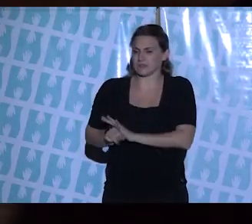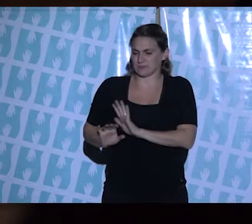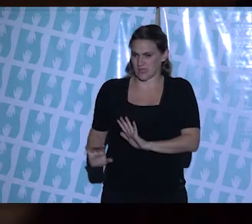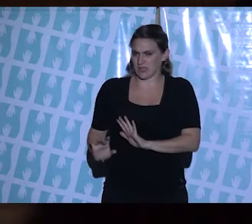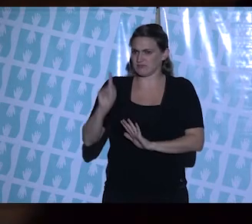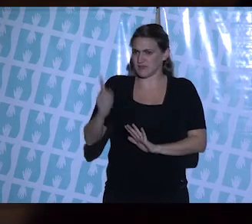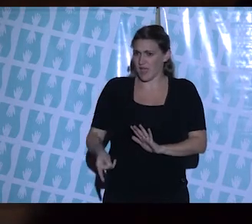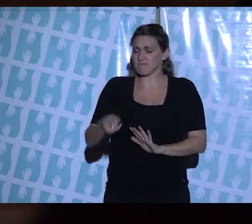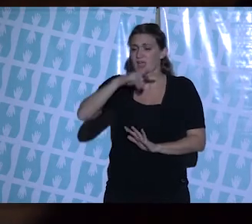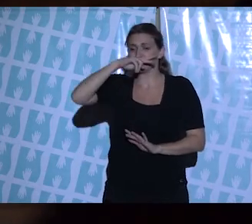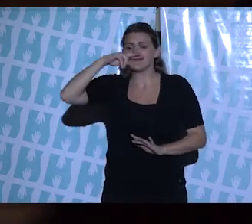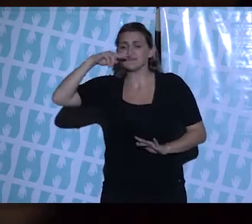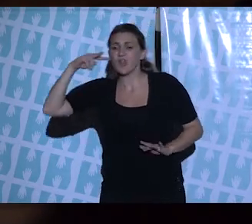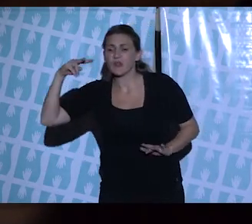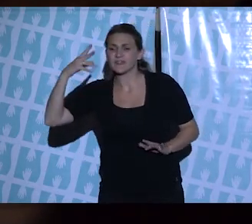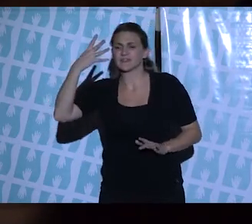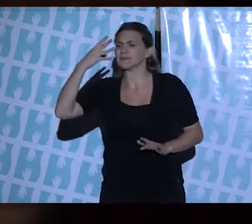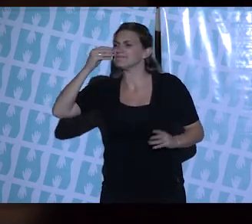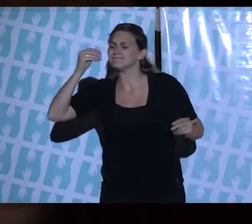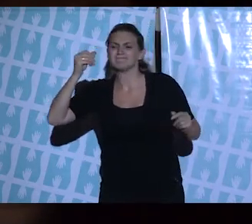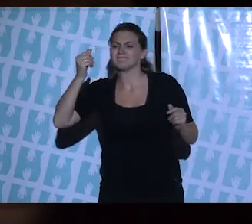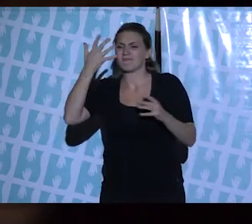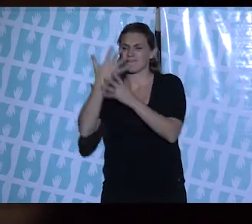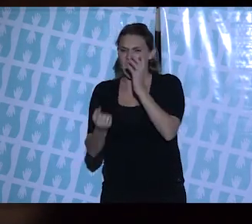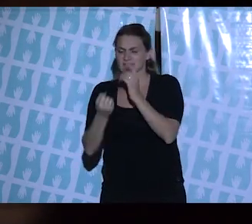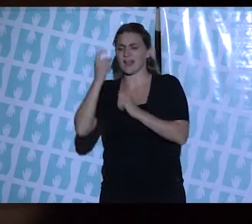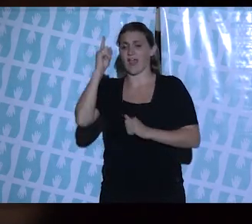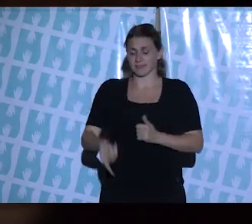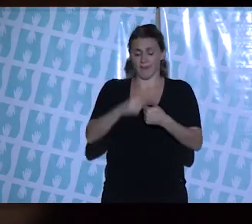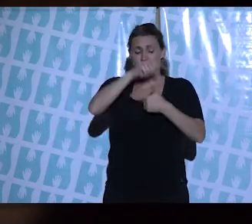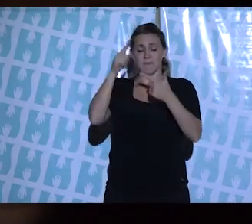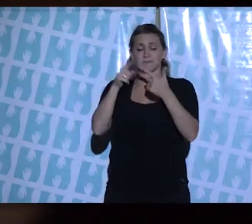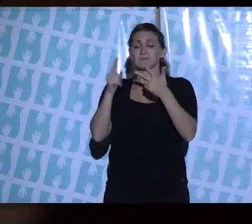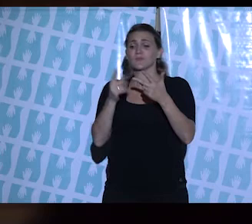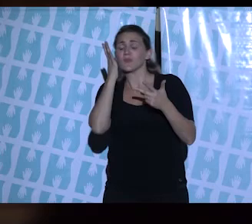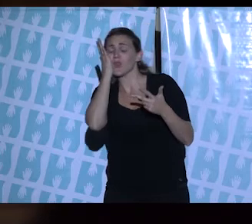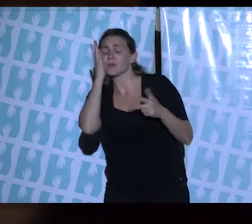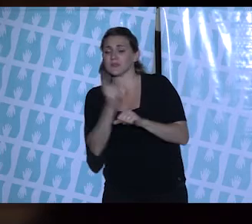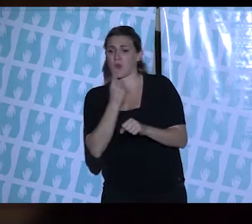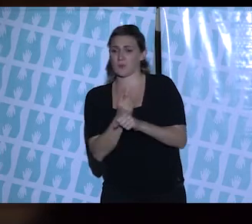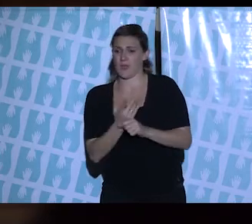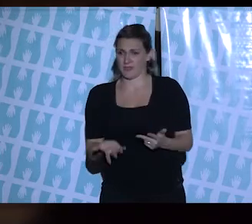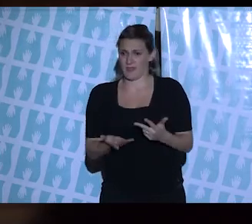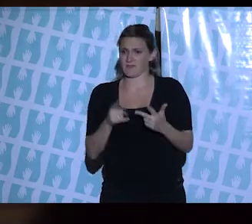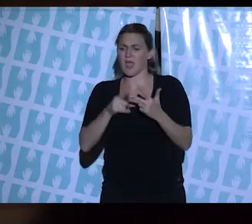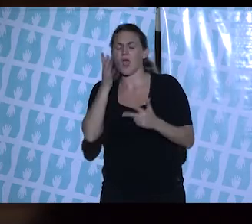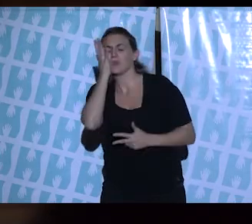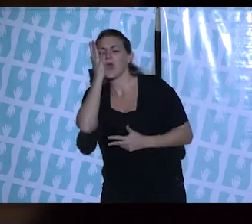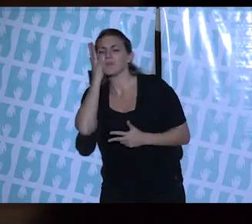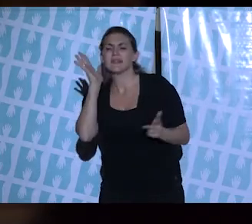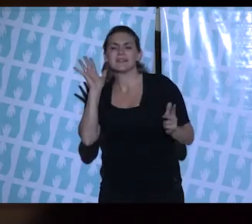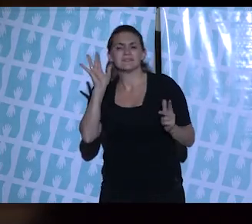trastornos del olfato y trastornos del sueño. Y un trastorno muy particular del sueño, que